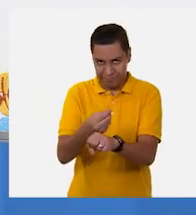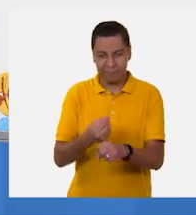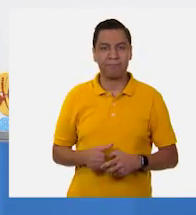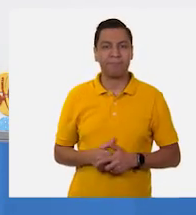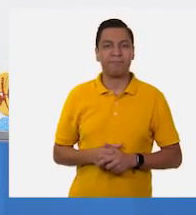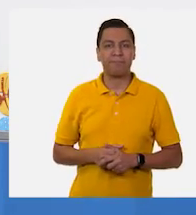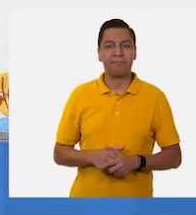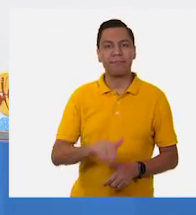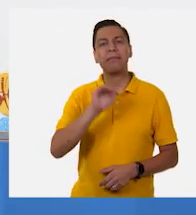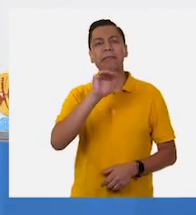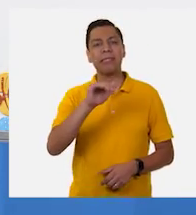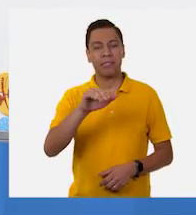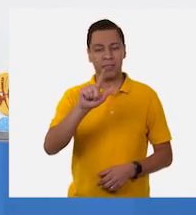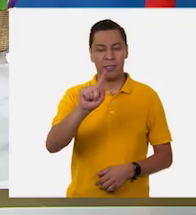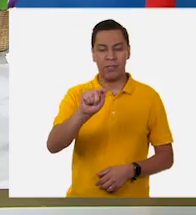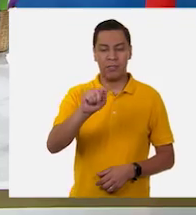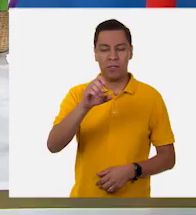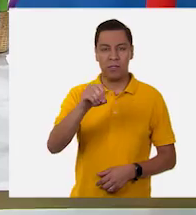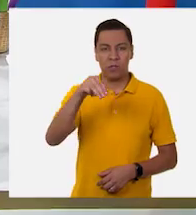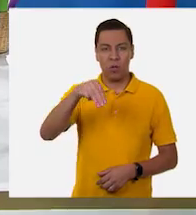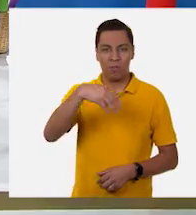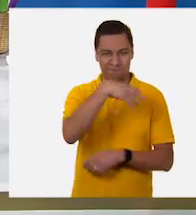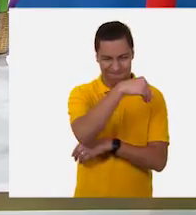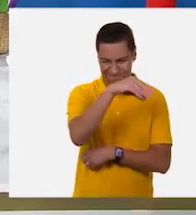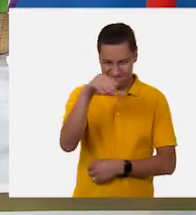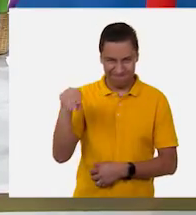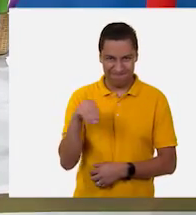te parece si llamamos a Antón? ¿Les parece allá en casa?